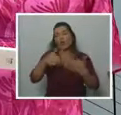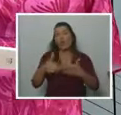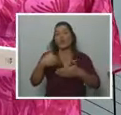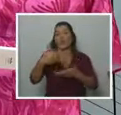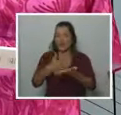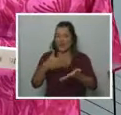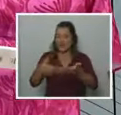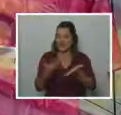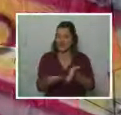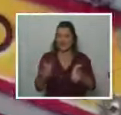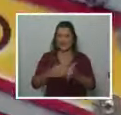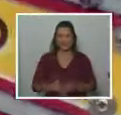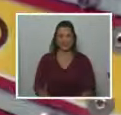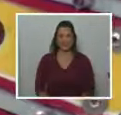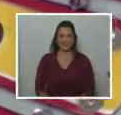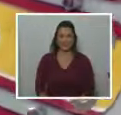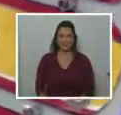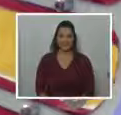regresamos.